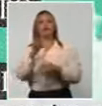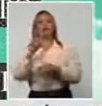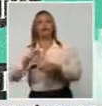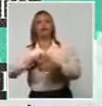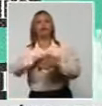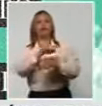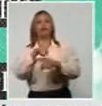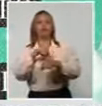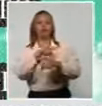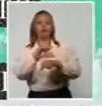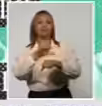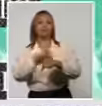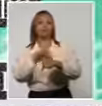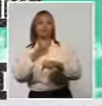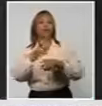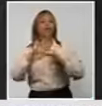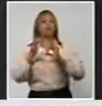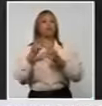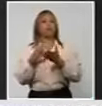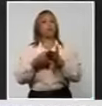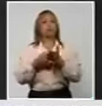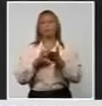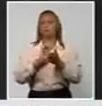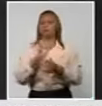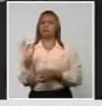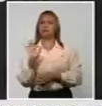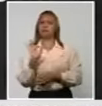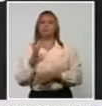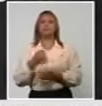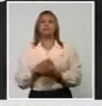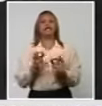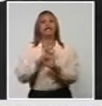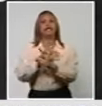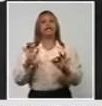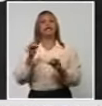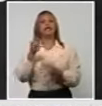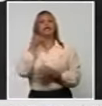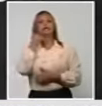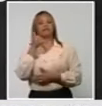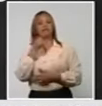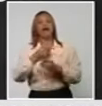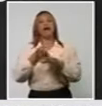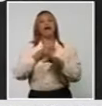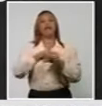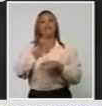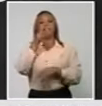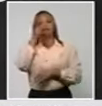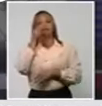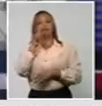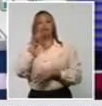horas del día de manera gratuita. Línea confidencial antidrogas 103.